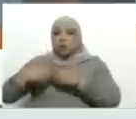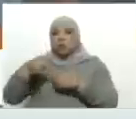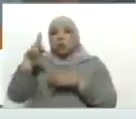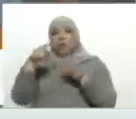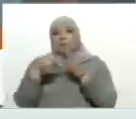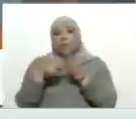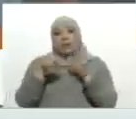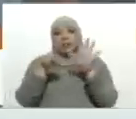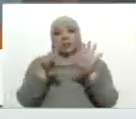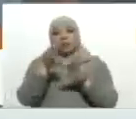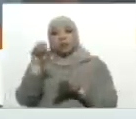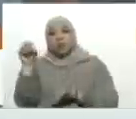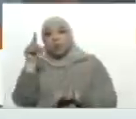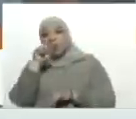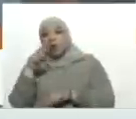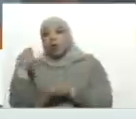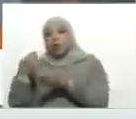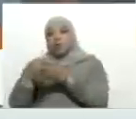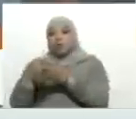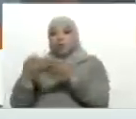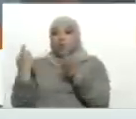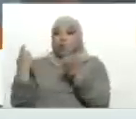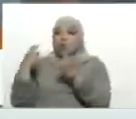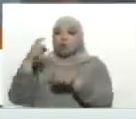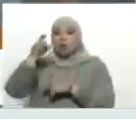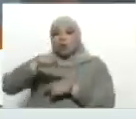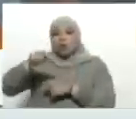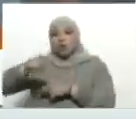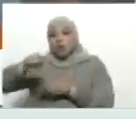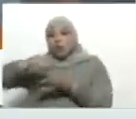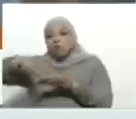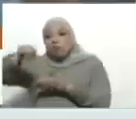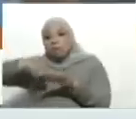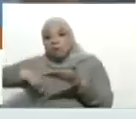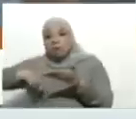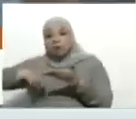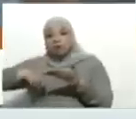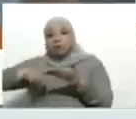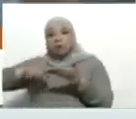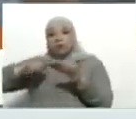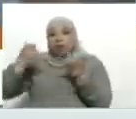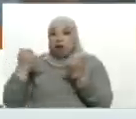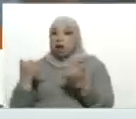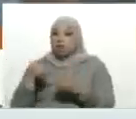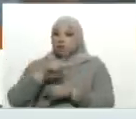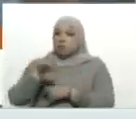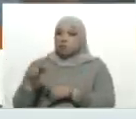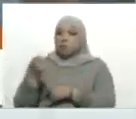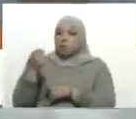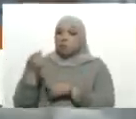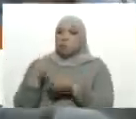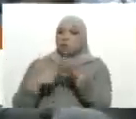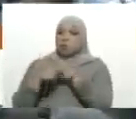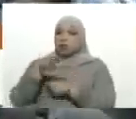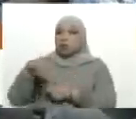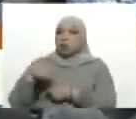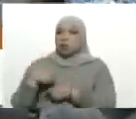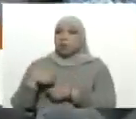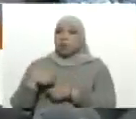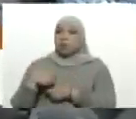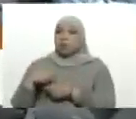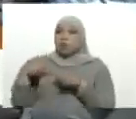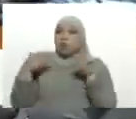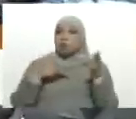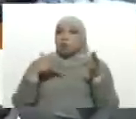1600 le dio la capacidad de formar ejército firmar tratados es decir era la que iba a dominar con flota con